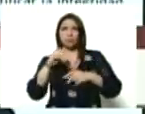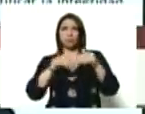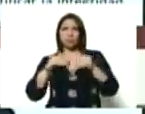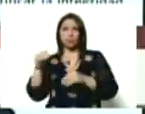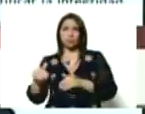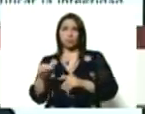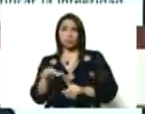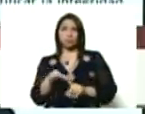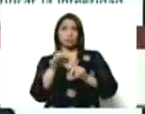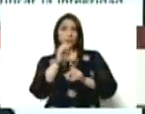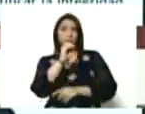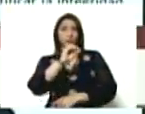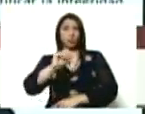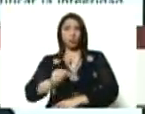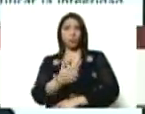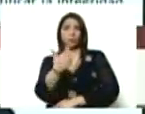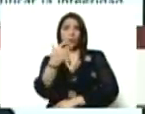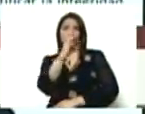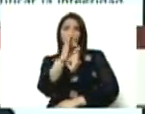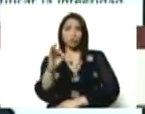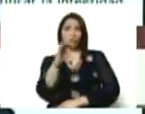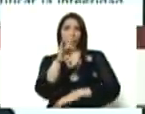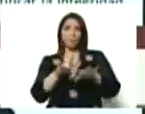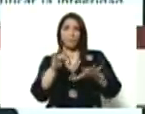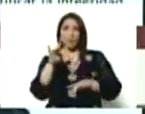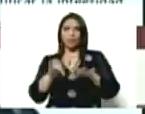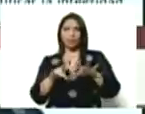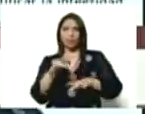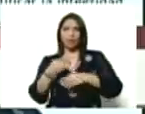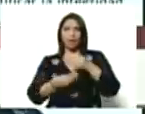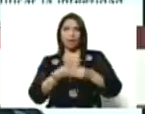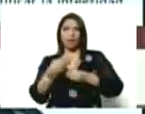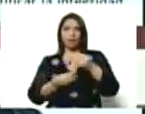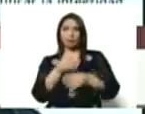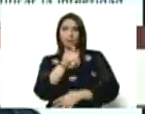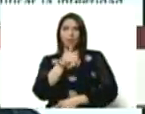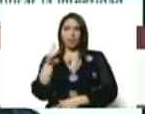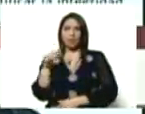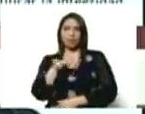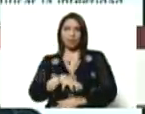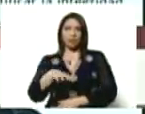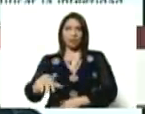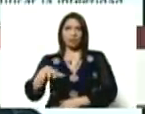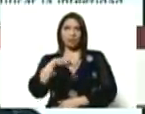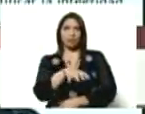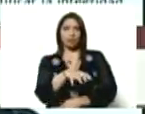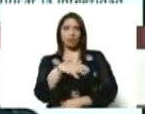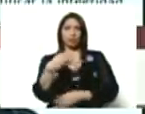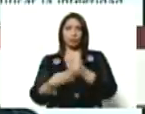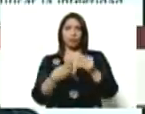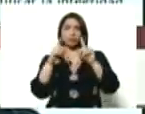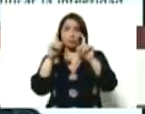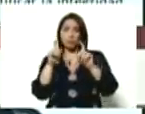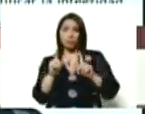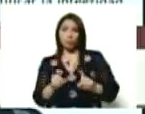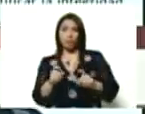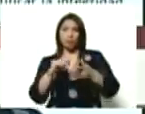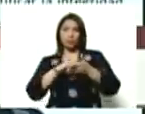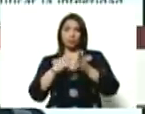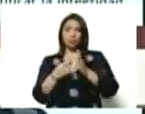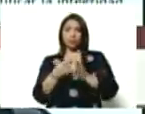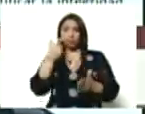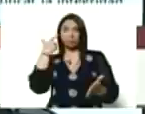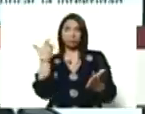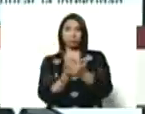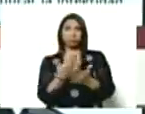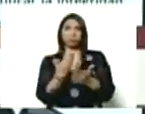selecciona el 0,3% de las máquinas que se producen por cada estado. Se aplican protocolos técnicos para certificar la integridad de